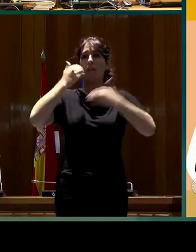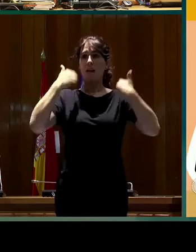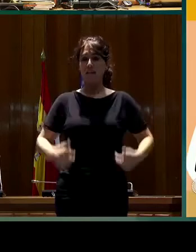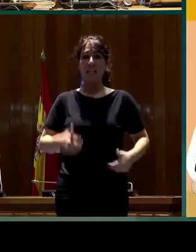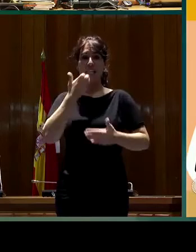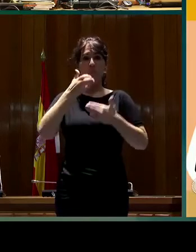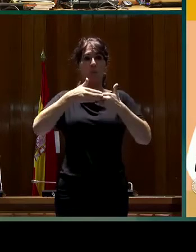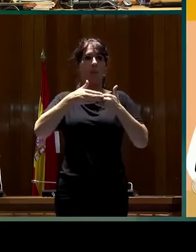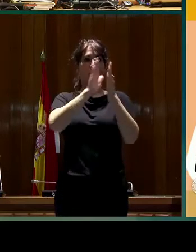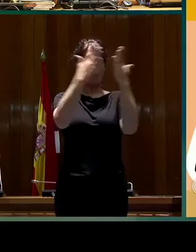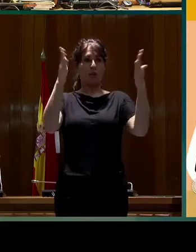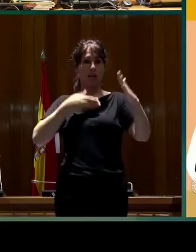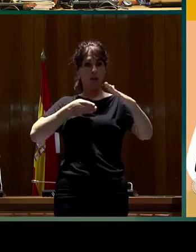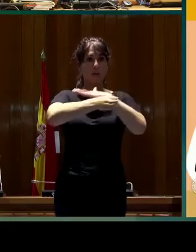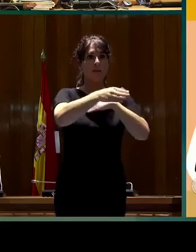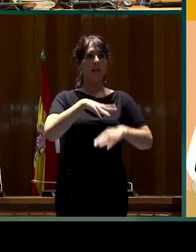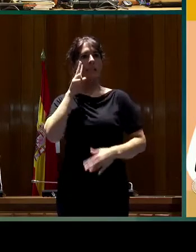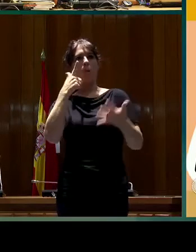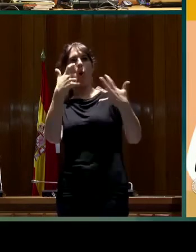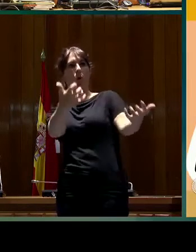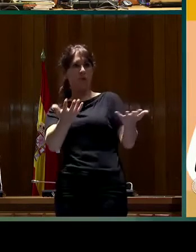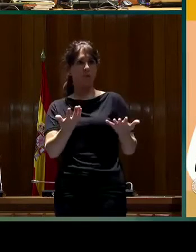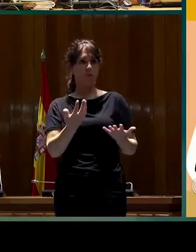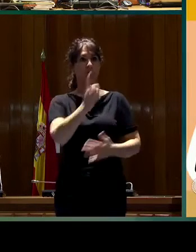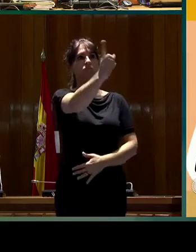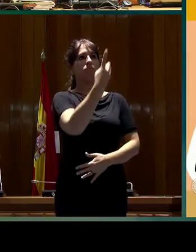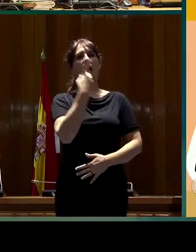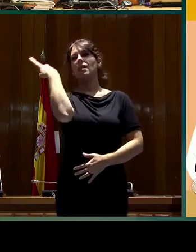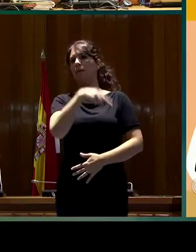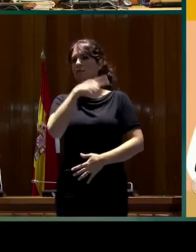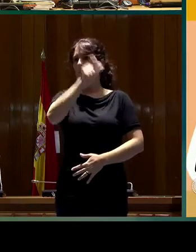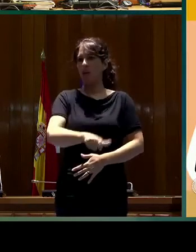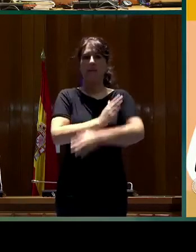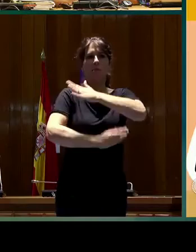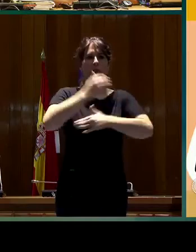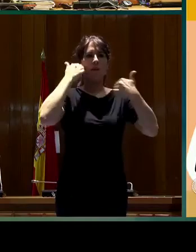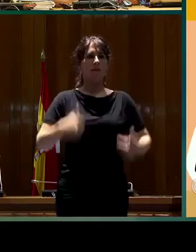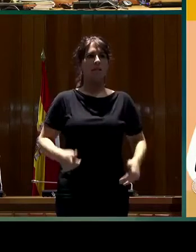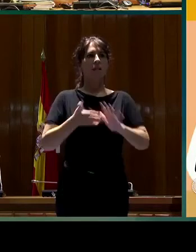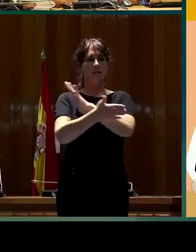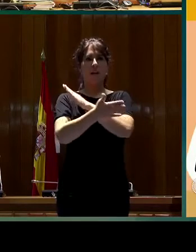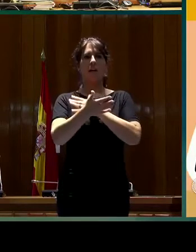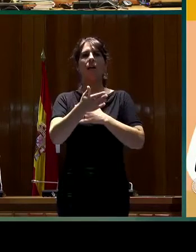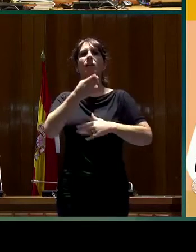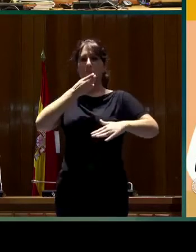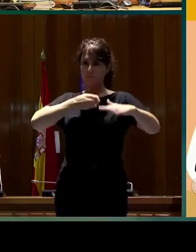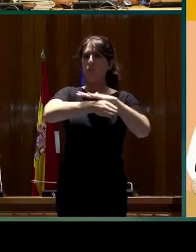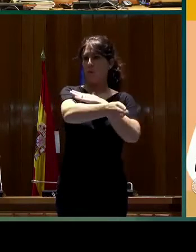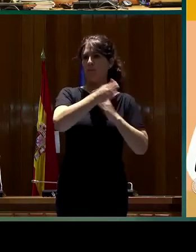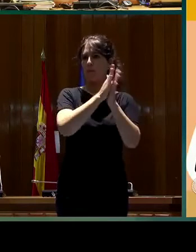la biblioteca, lo vemos al minuto cero, o sea, no es un impedimento para que entren en bibliotecas